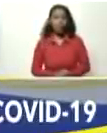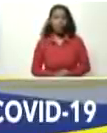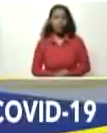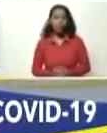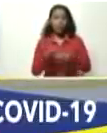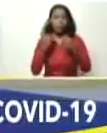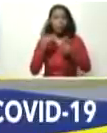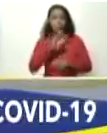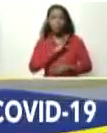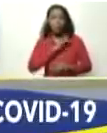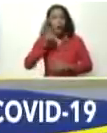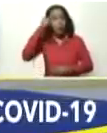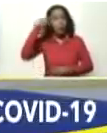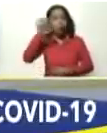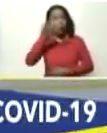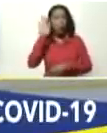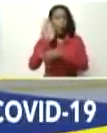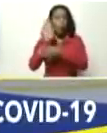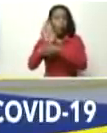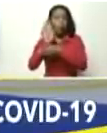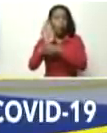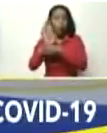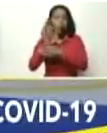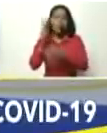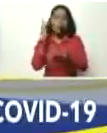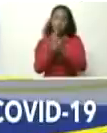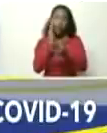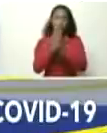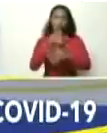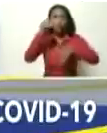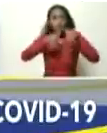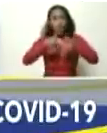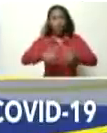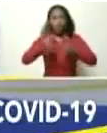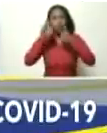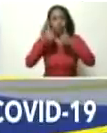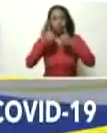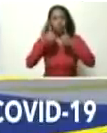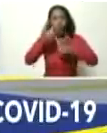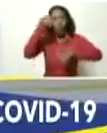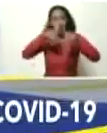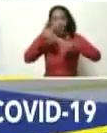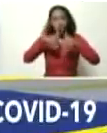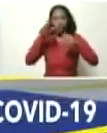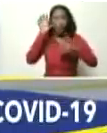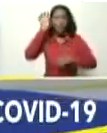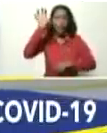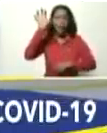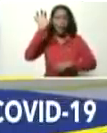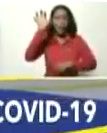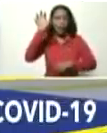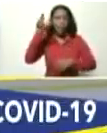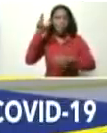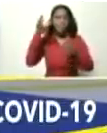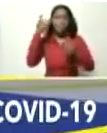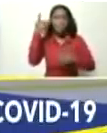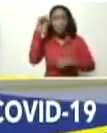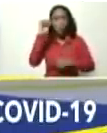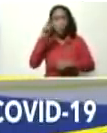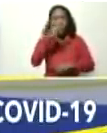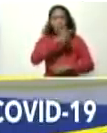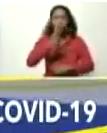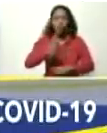Para tener a nuestro pueblo protegido. Siempre votar bien. Votar por la patria. Votar por gente